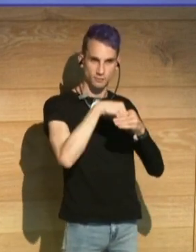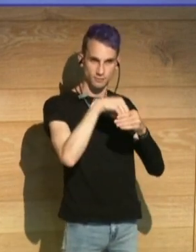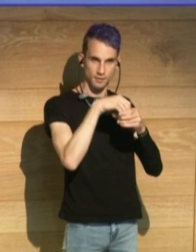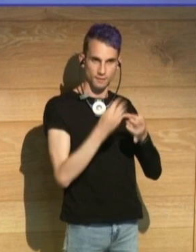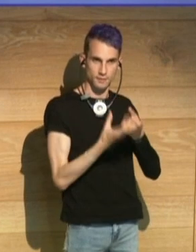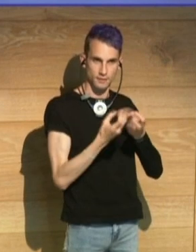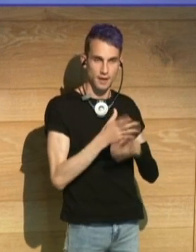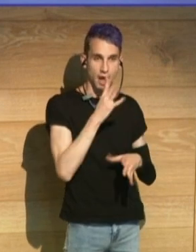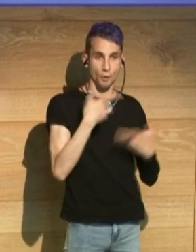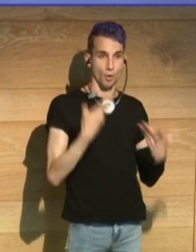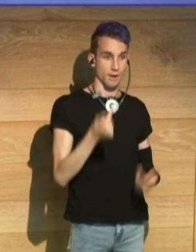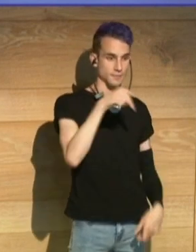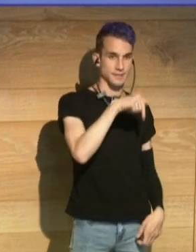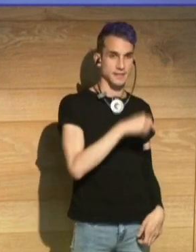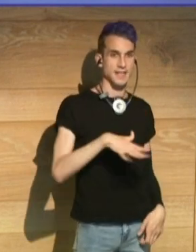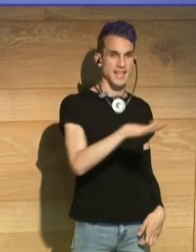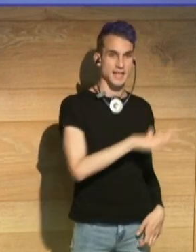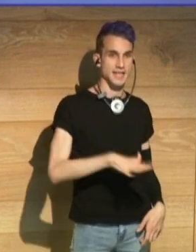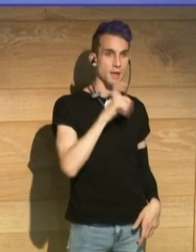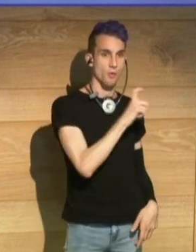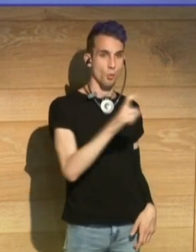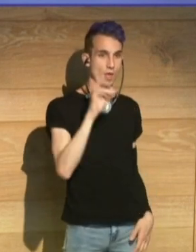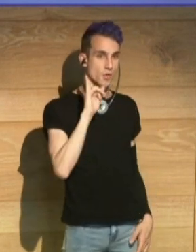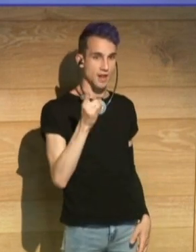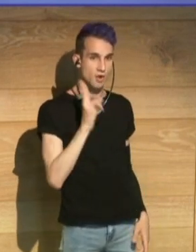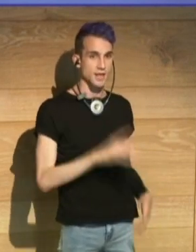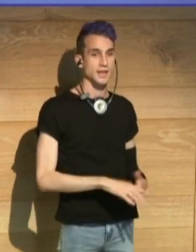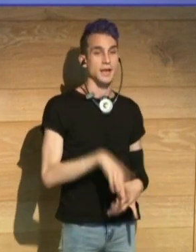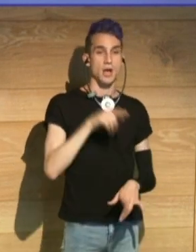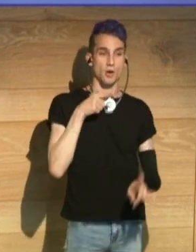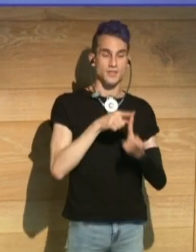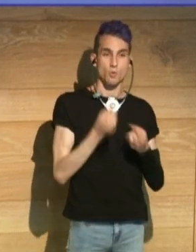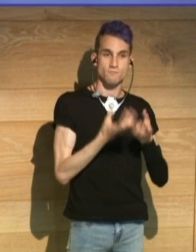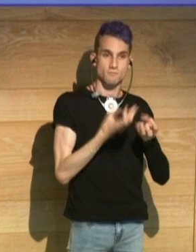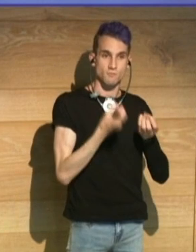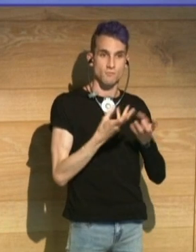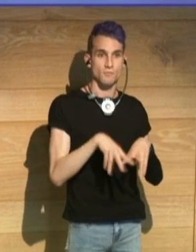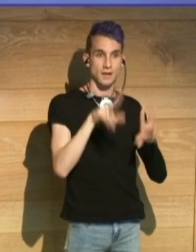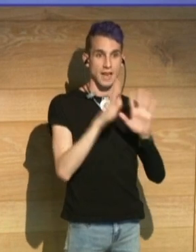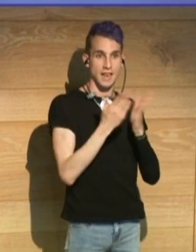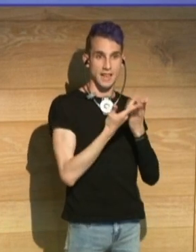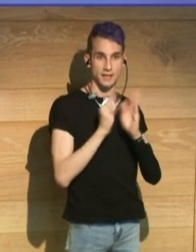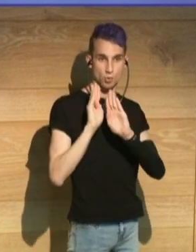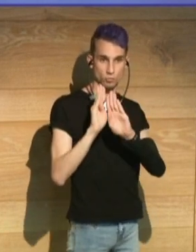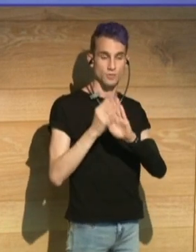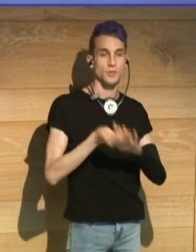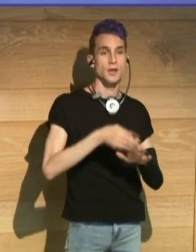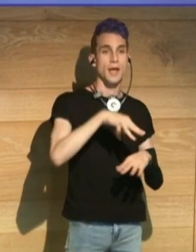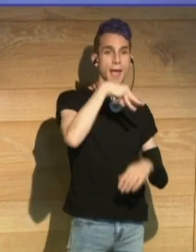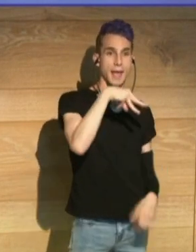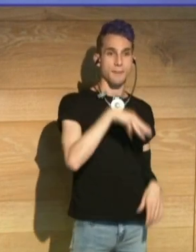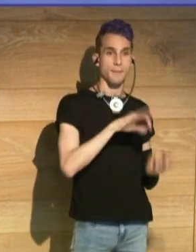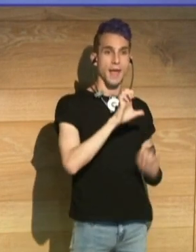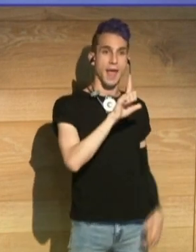la Fundación, en el espacio Fundación Telefónica, para hablar de eso, de M, el hombre de la providencia, que es el libro que publica